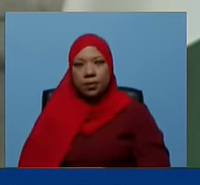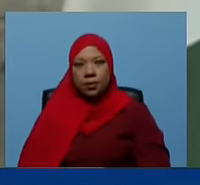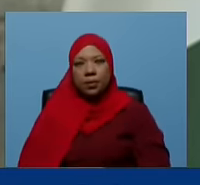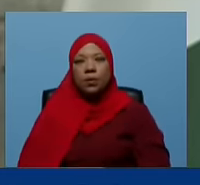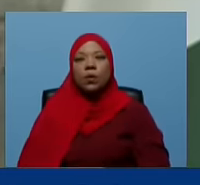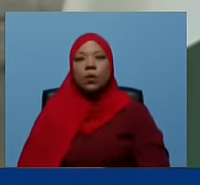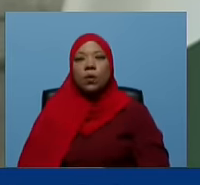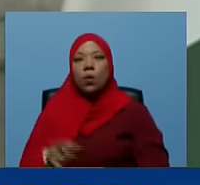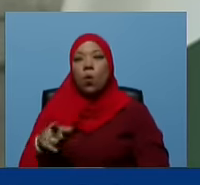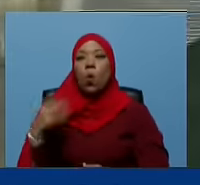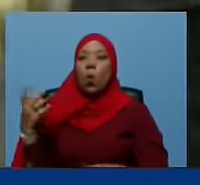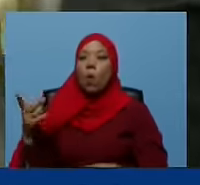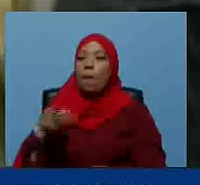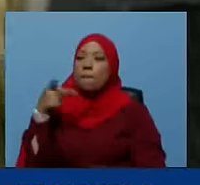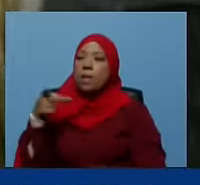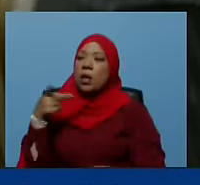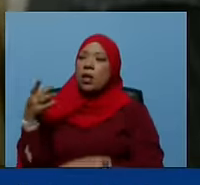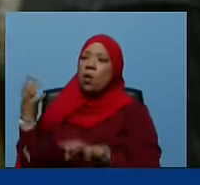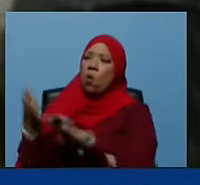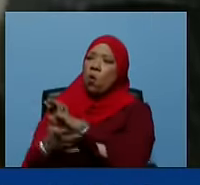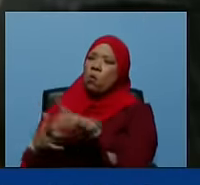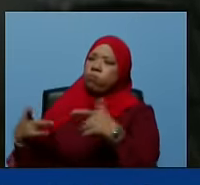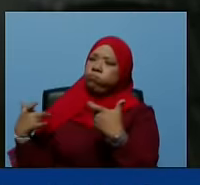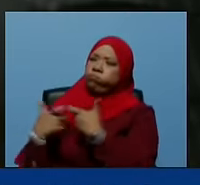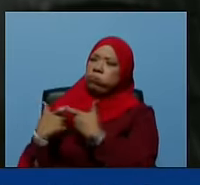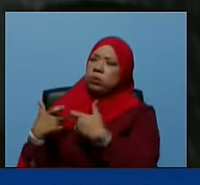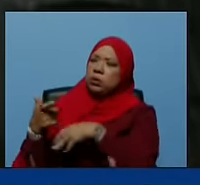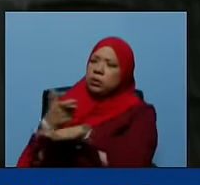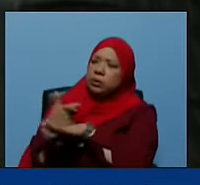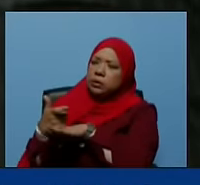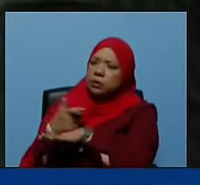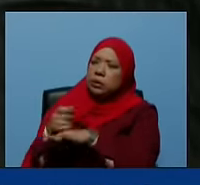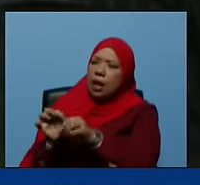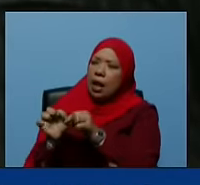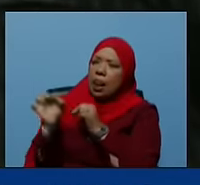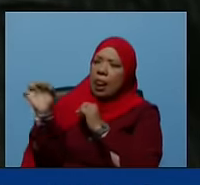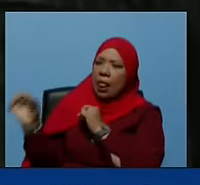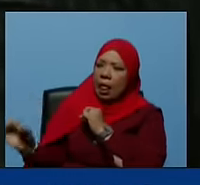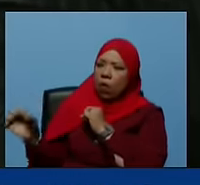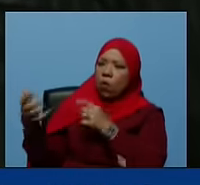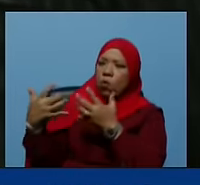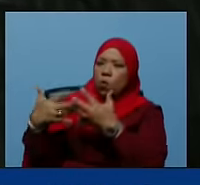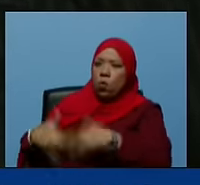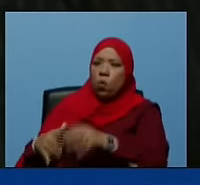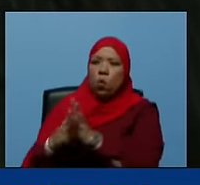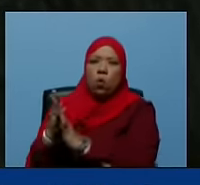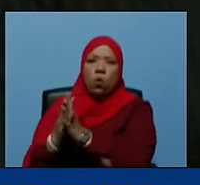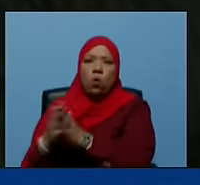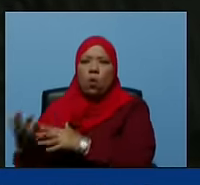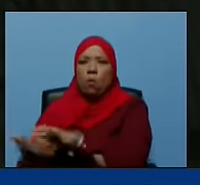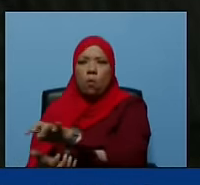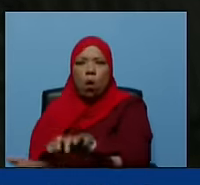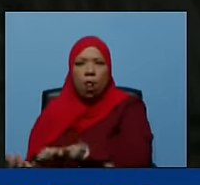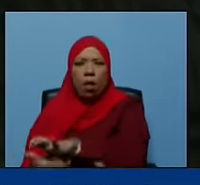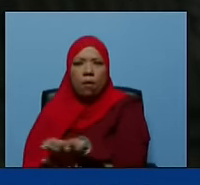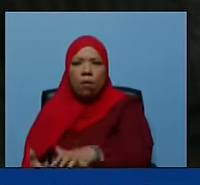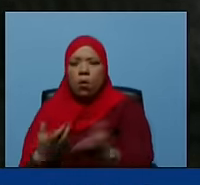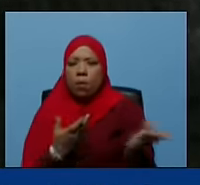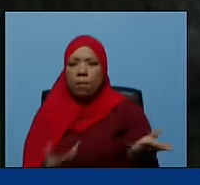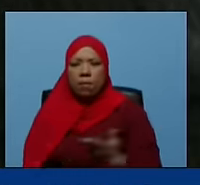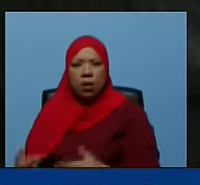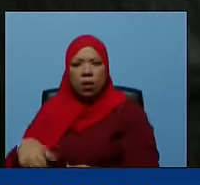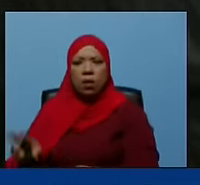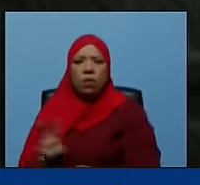Allá los conflictos políticos con los gobiernos, allá, con los inversionistas no tenemos ningún conflicto. Son bienvenidos